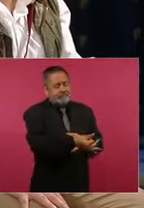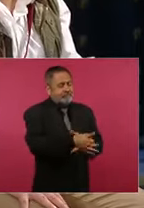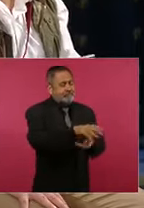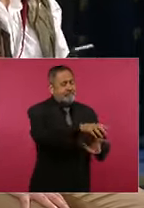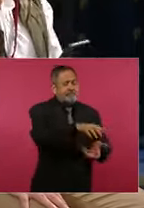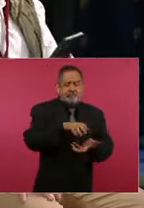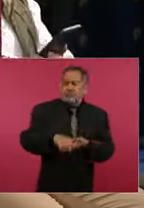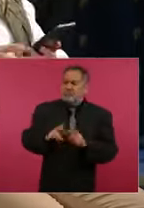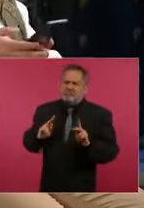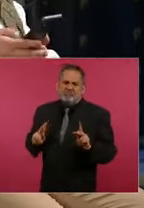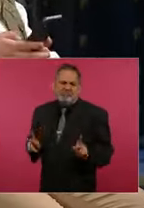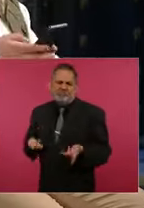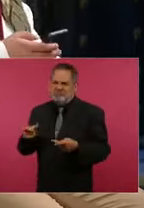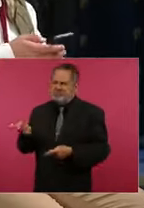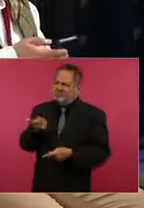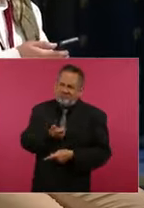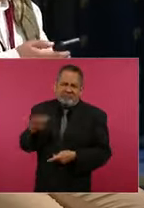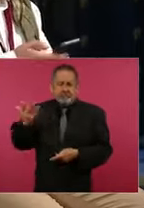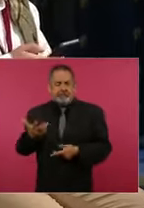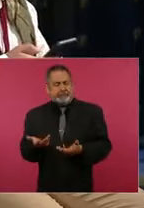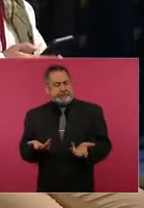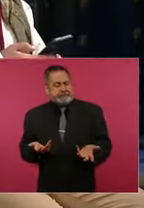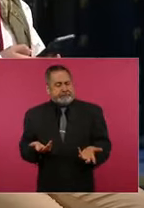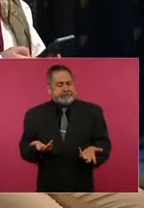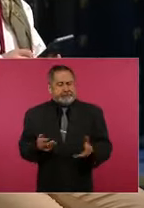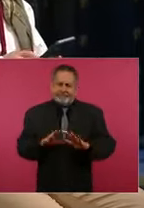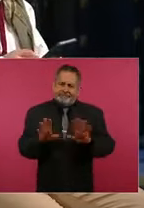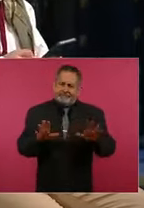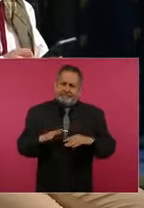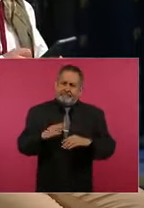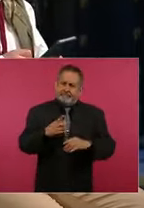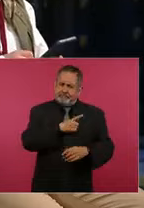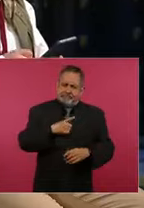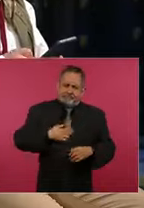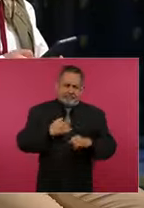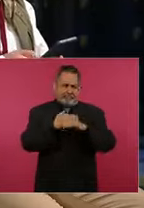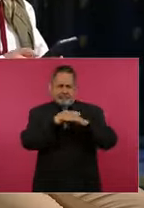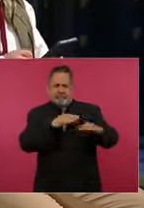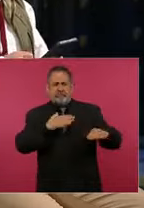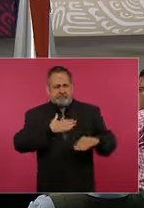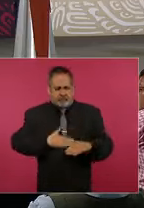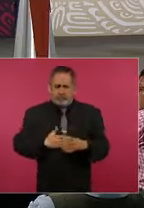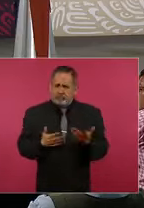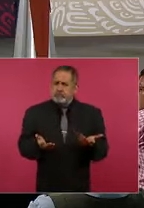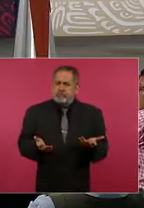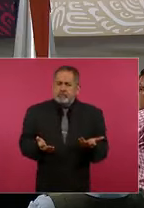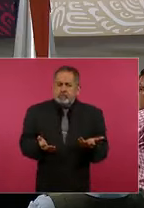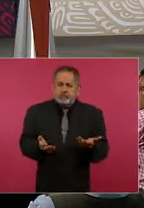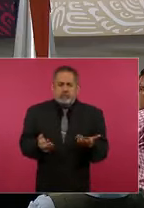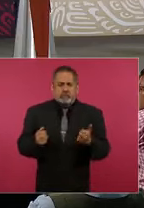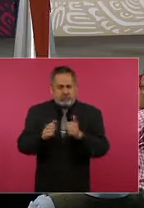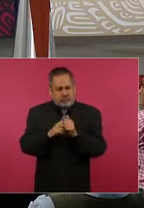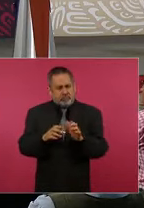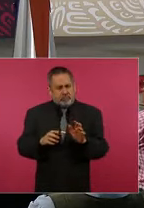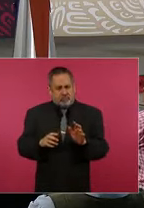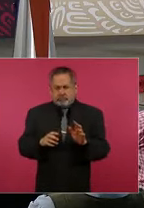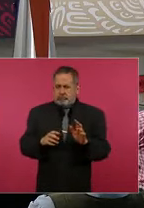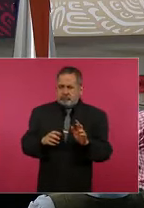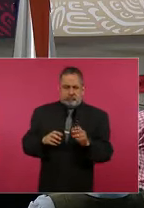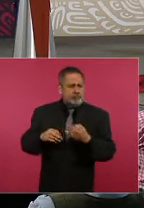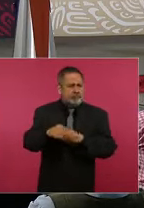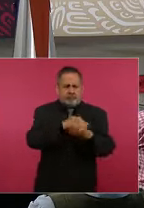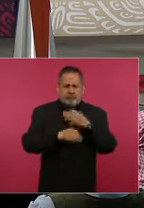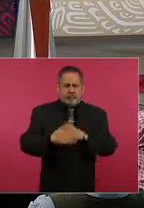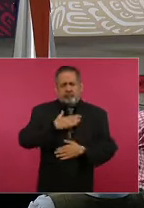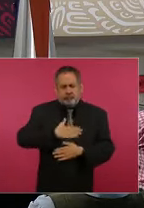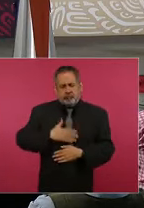gana y quieren que en esa situación puedan estar en condiciones justas, es